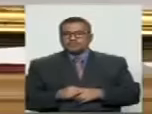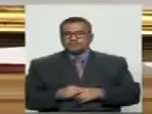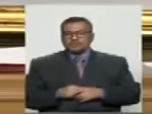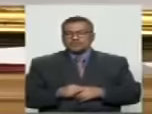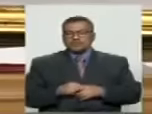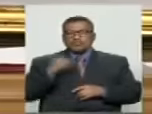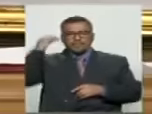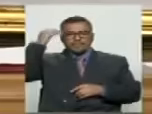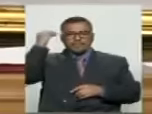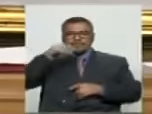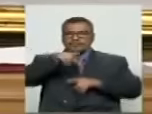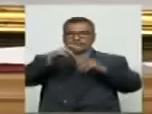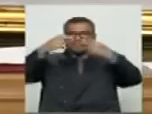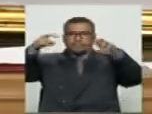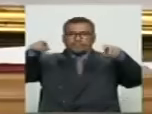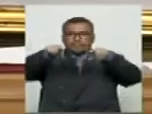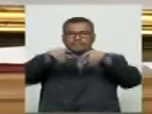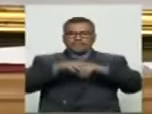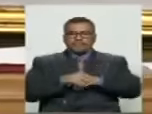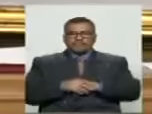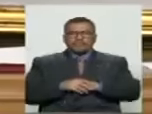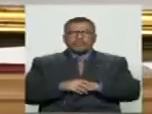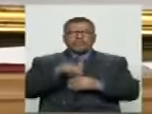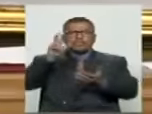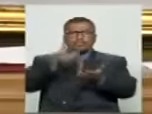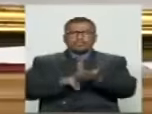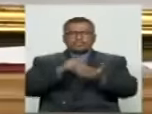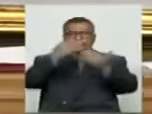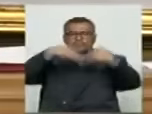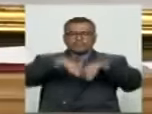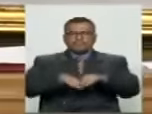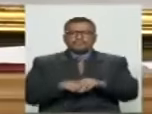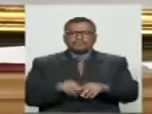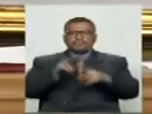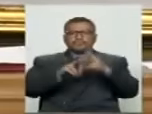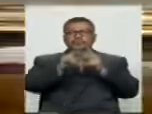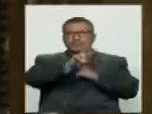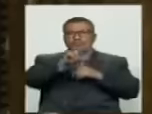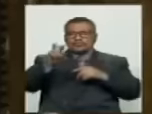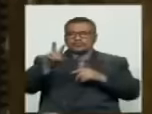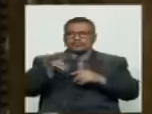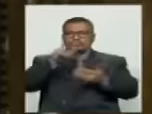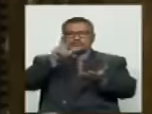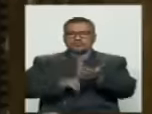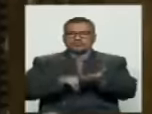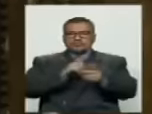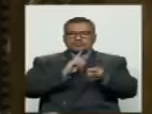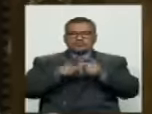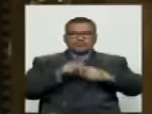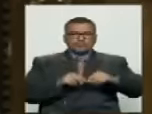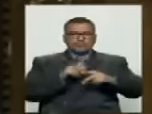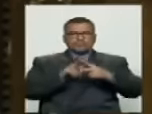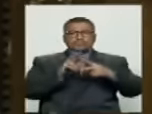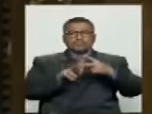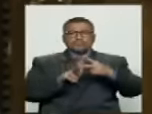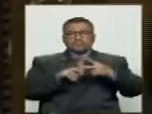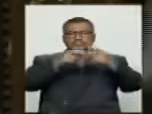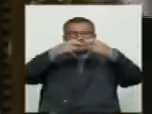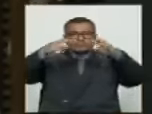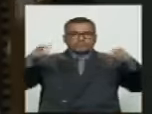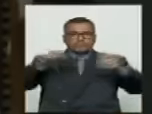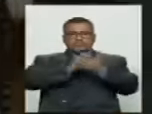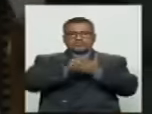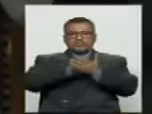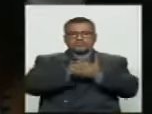En consideración el acápite. Aprobado. Siguiente. Vigésimo segundo. Se sugiere aprobar con modificación la denominación del epígrafe